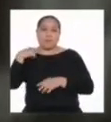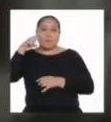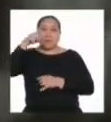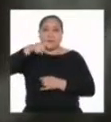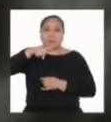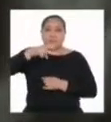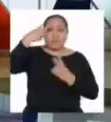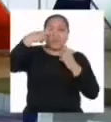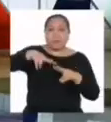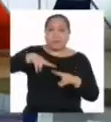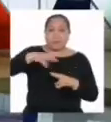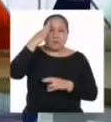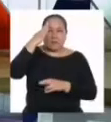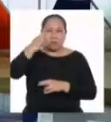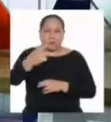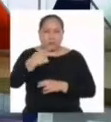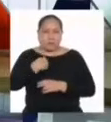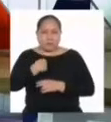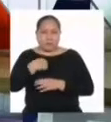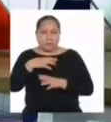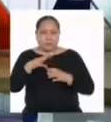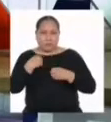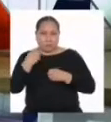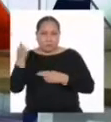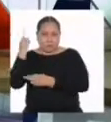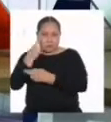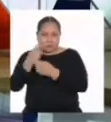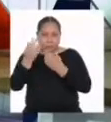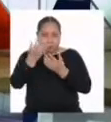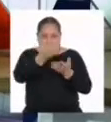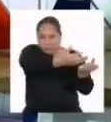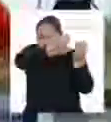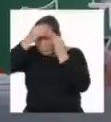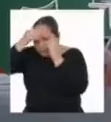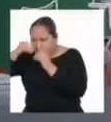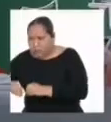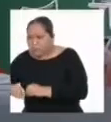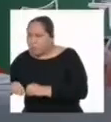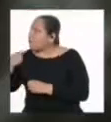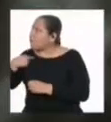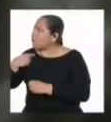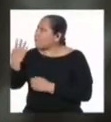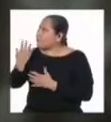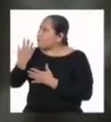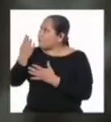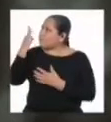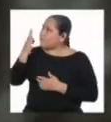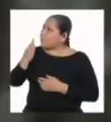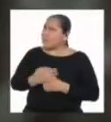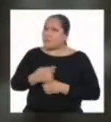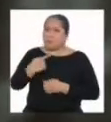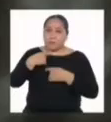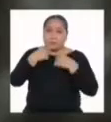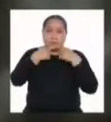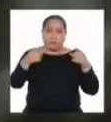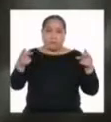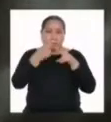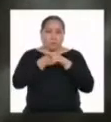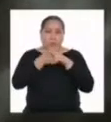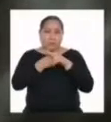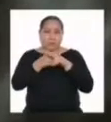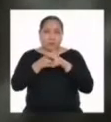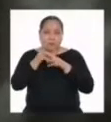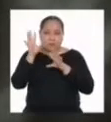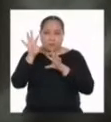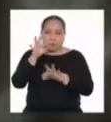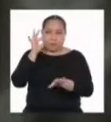necesitas ver el futuro para creerme, entonces volveré para llevarte a él. ¿Al futuro? Mis mensajes deben ser cortos para que